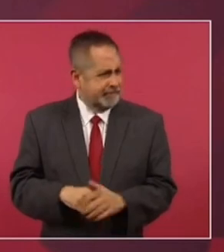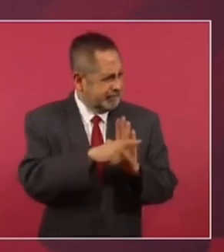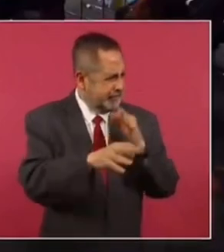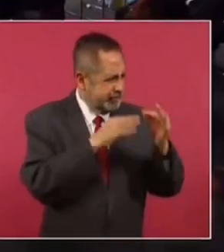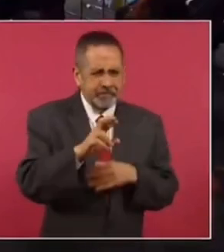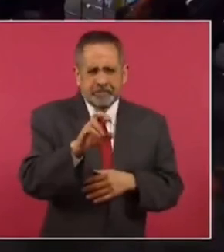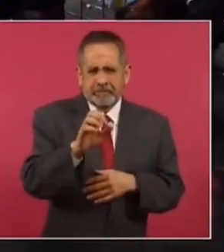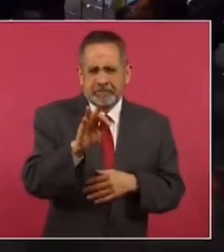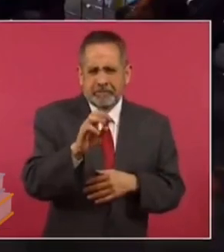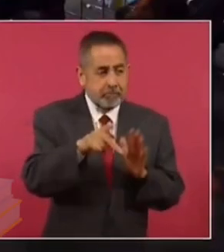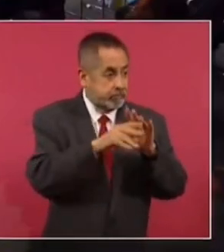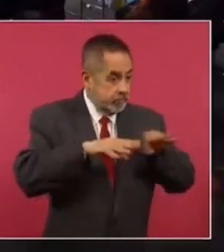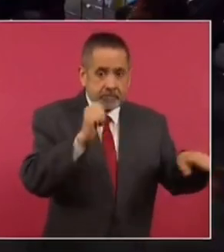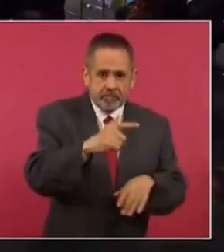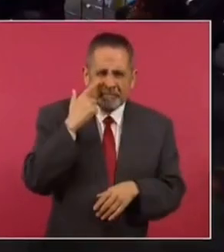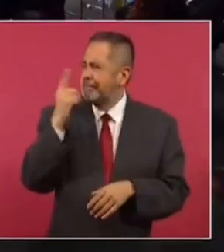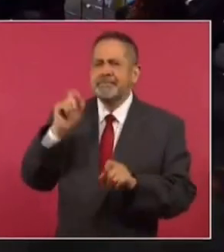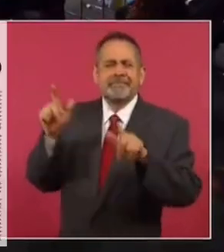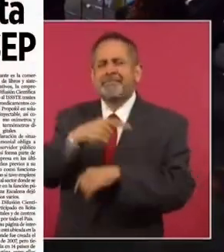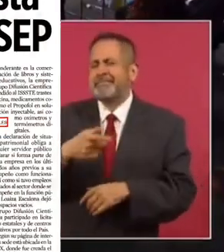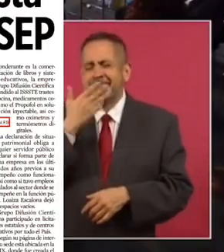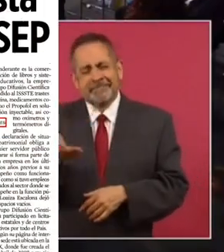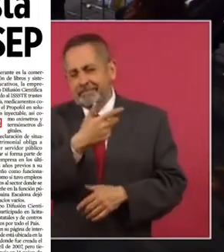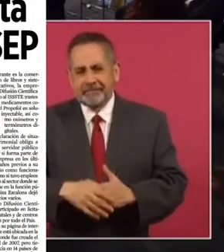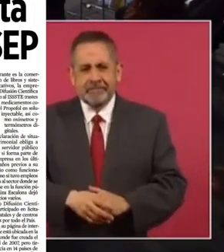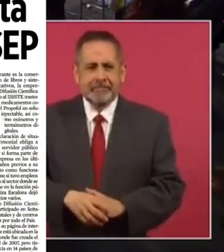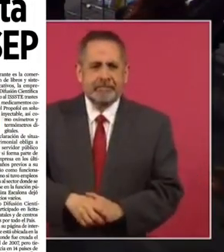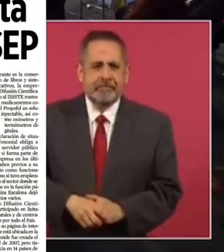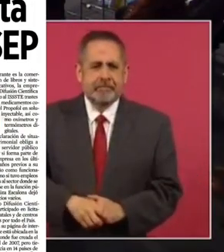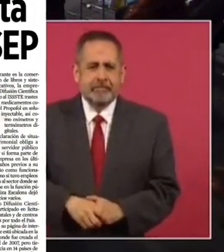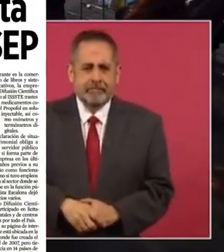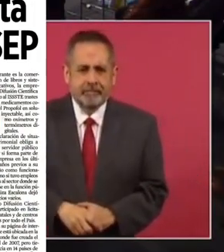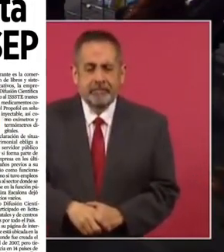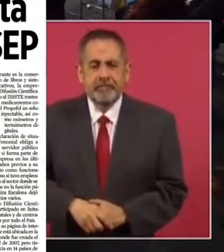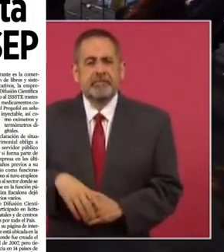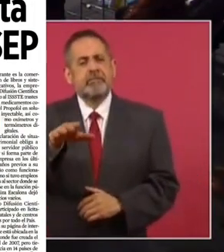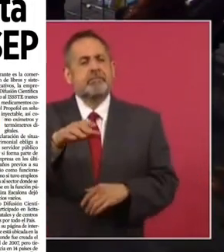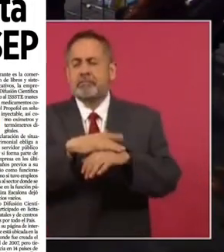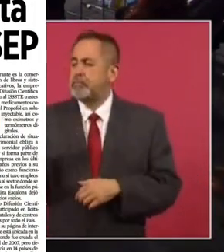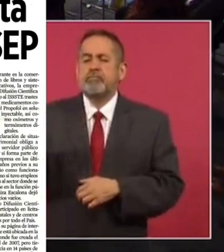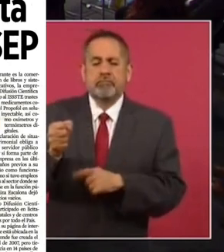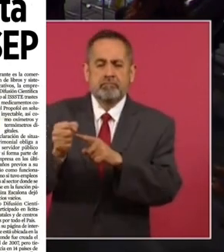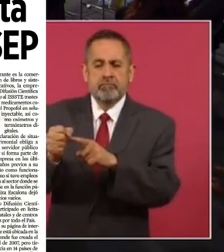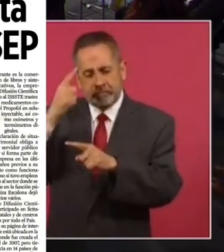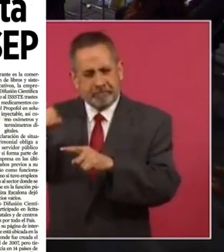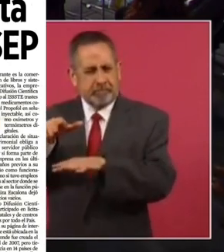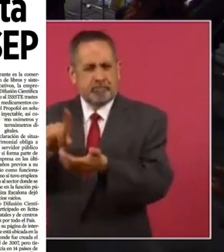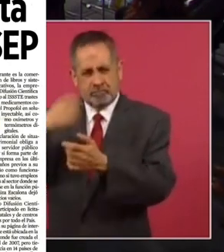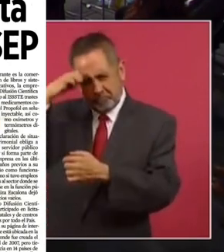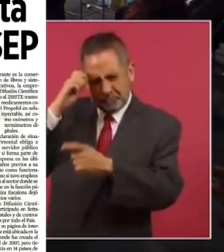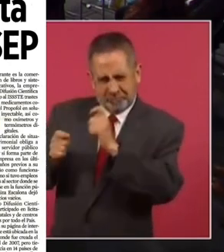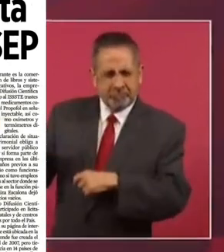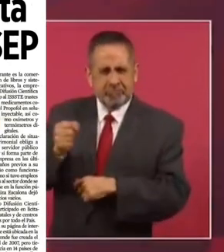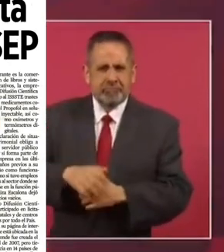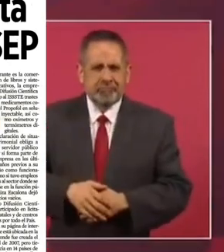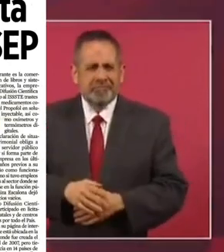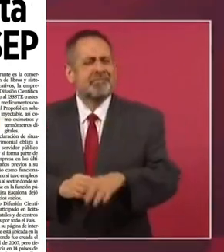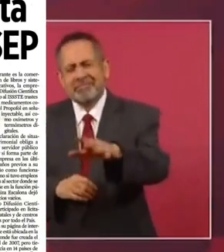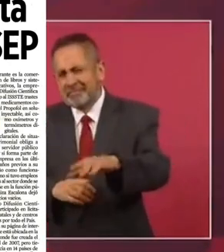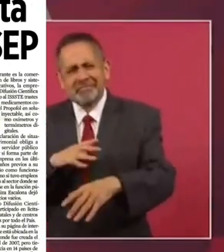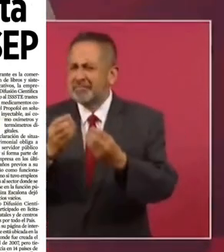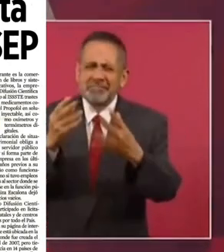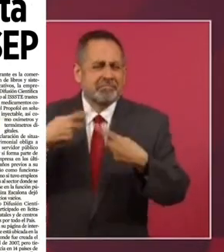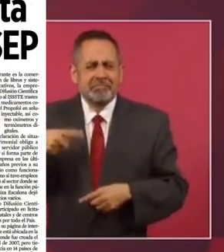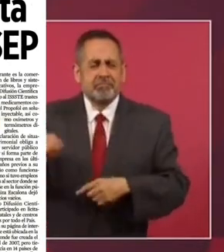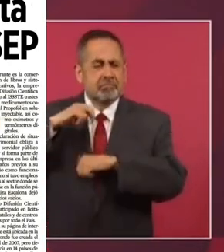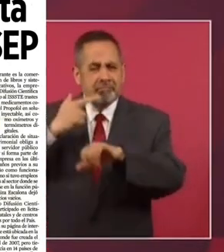sacó nada de Reforma? Sí sacó. ¡Producción! A ver, ponlo. O sea, entonces, el nombramiento es por experiencia, presidente. ¿Eh? El nombramiento de esta persona en esta área es por su experiencia. Sí, y hay muchísima gente. El que está a